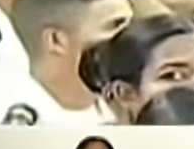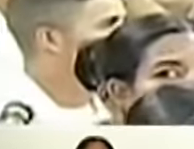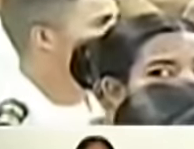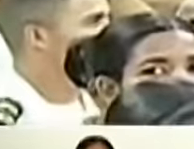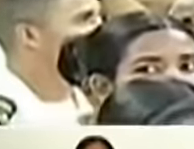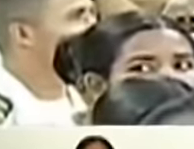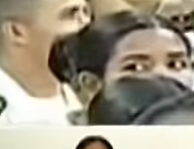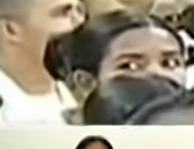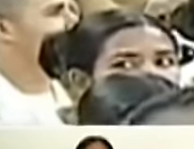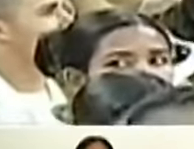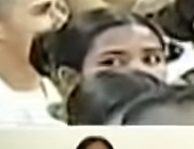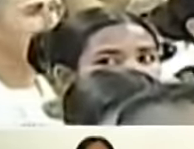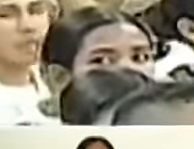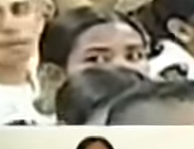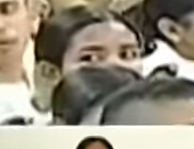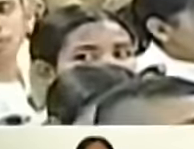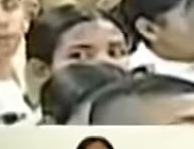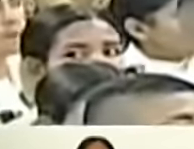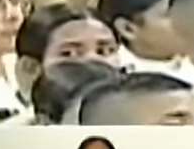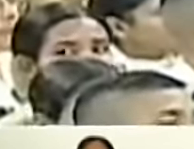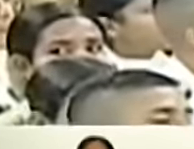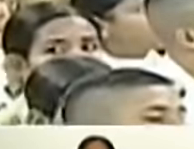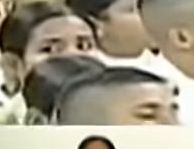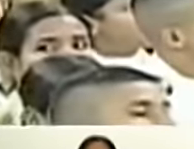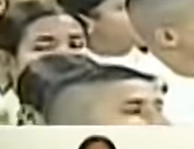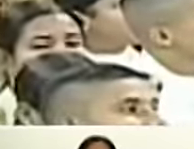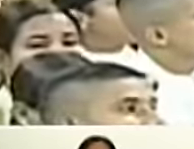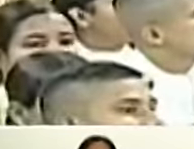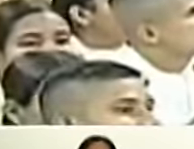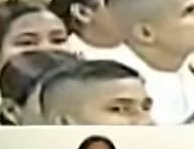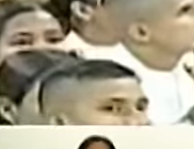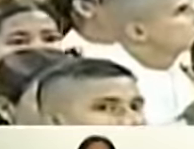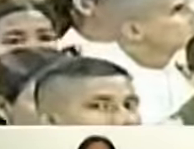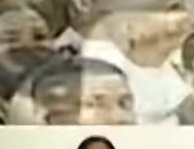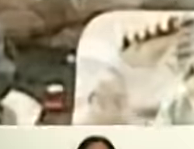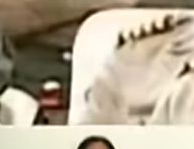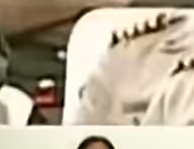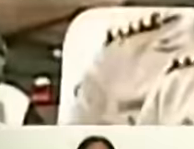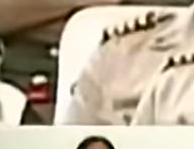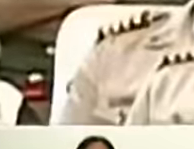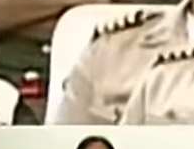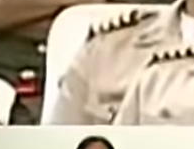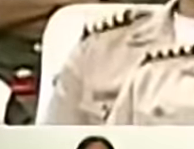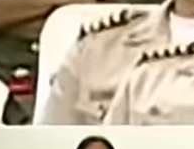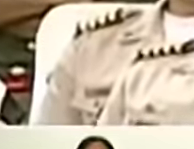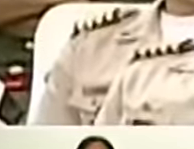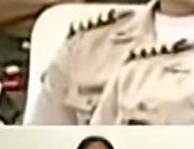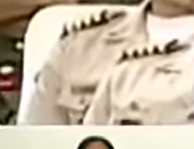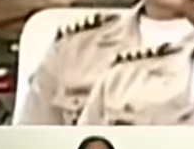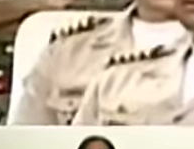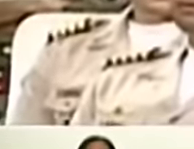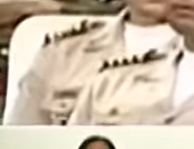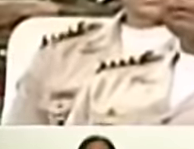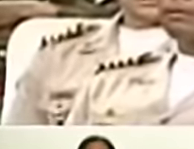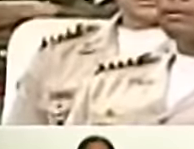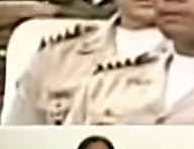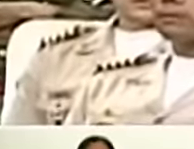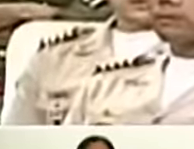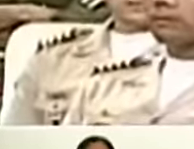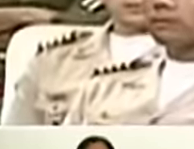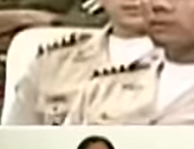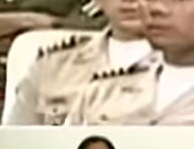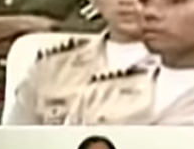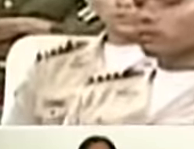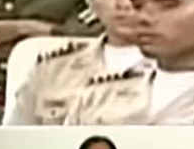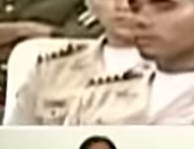libertadores. Se cuenta en 1850 que cuando sacaron uno de los mapas, Chambord,